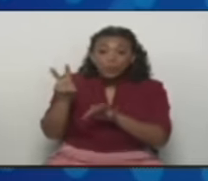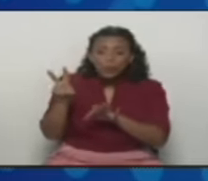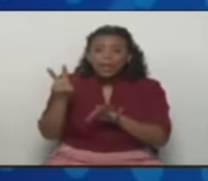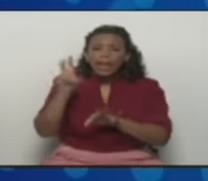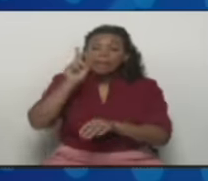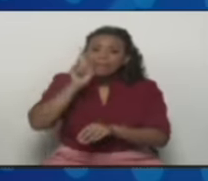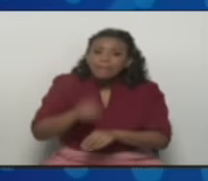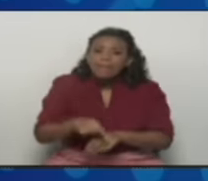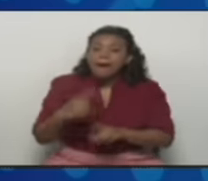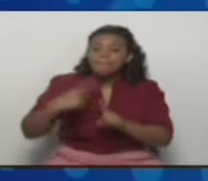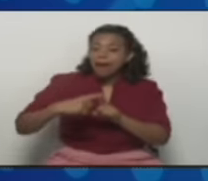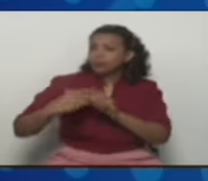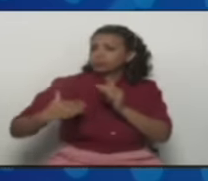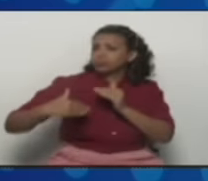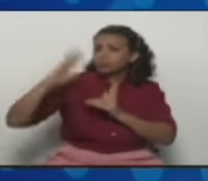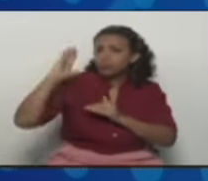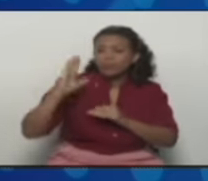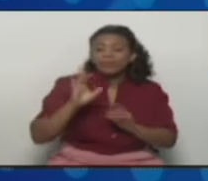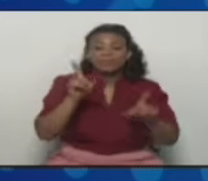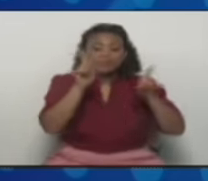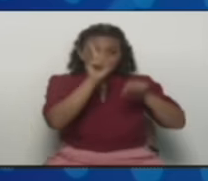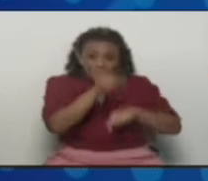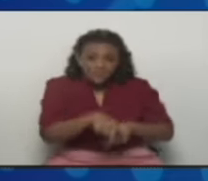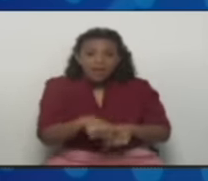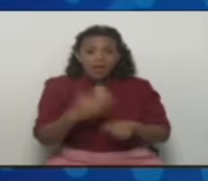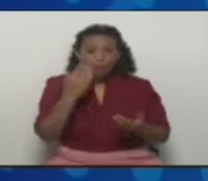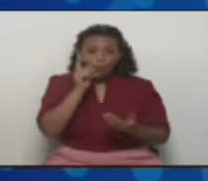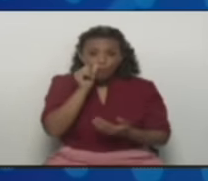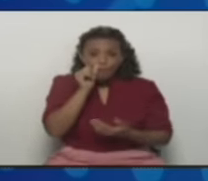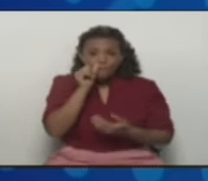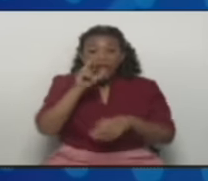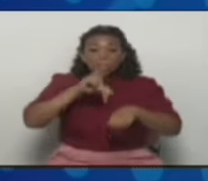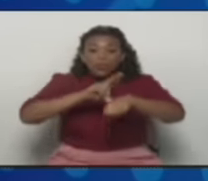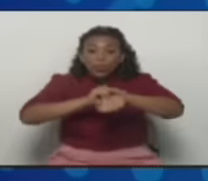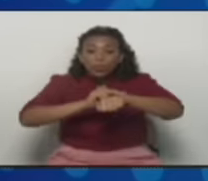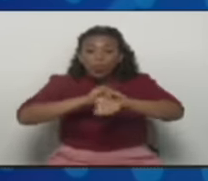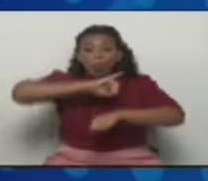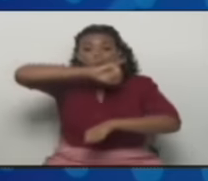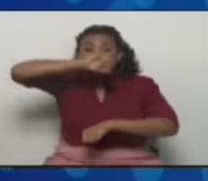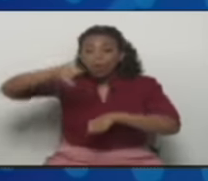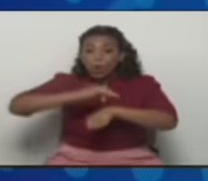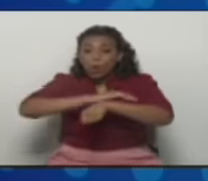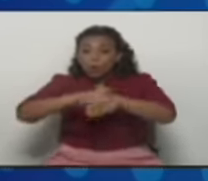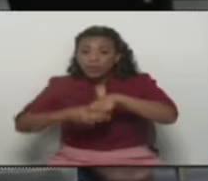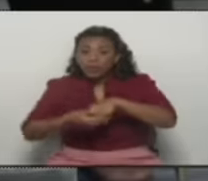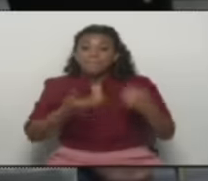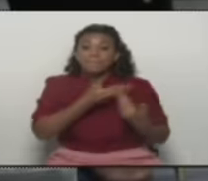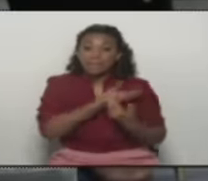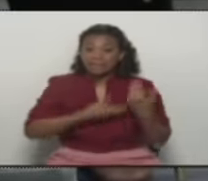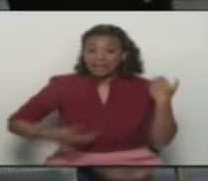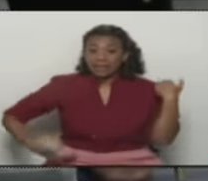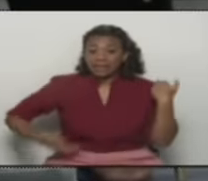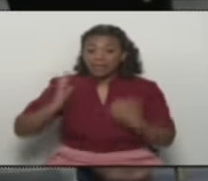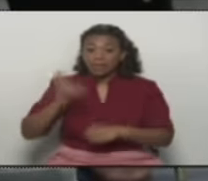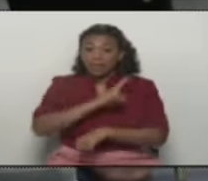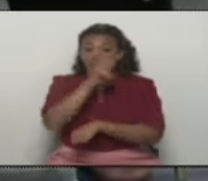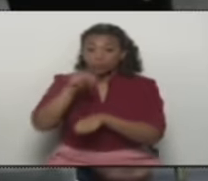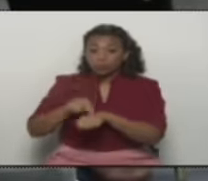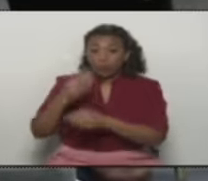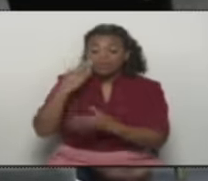y más allá. Igualmente, el doctor Jorge Rodríguez está invitado